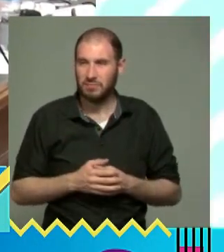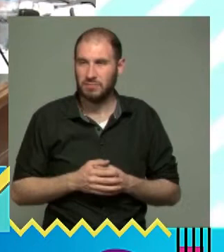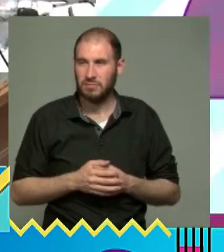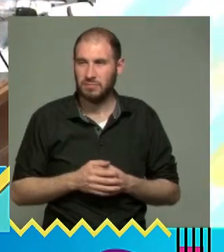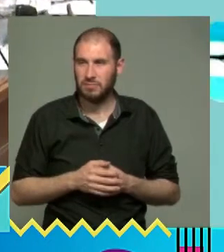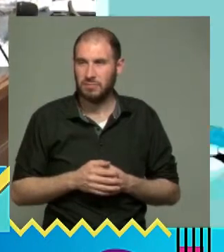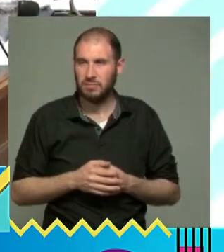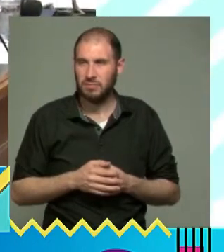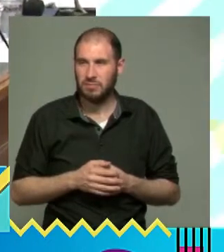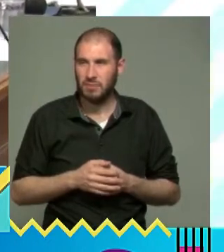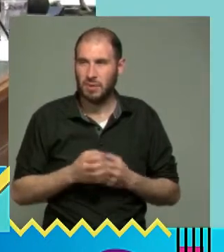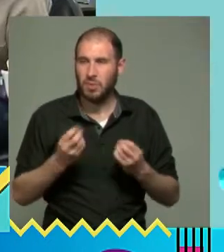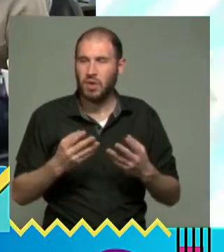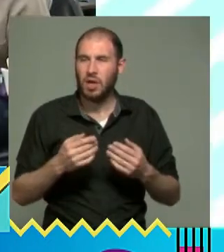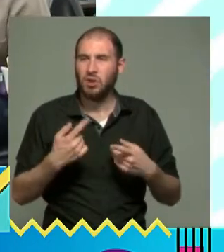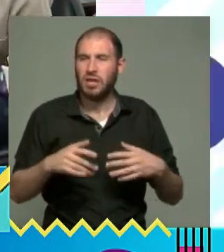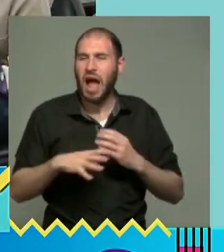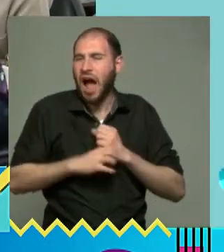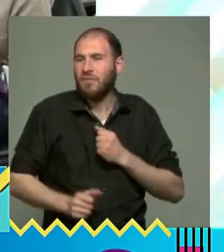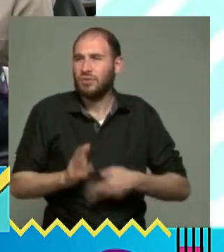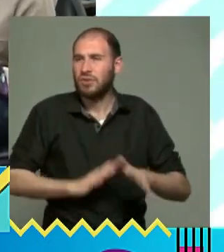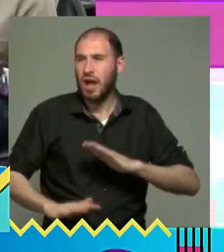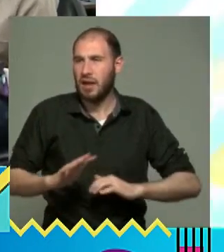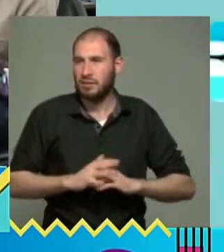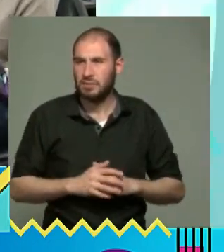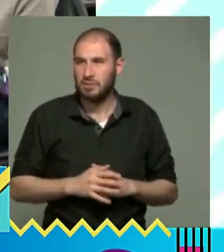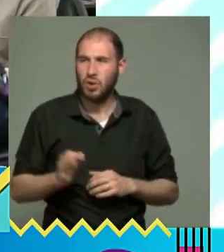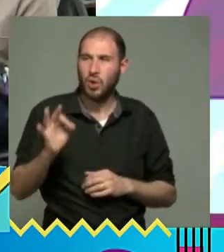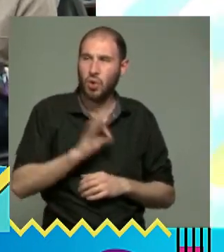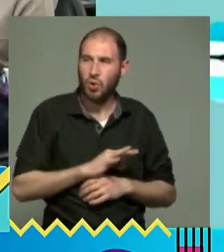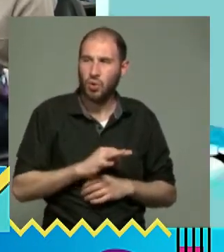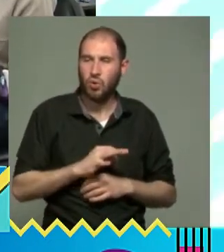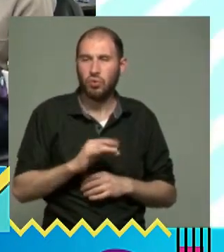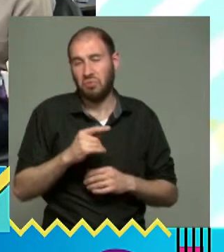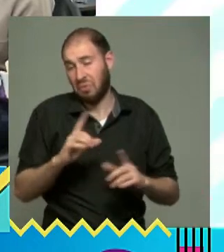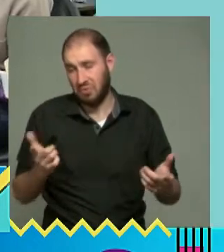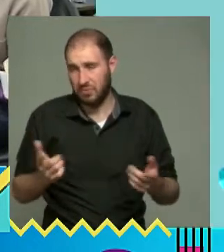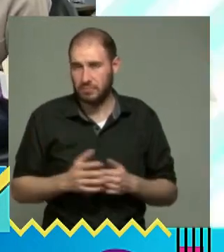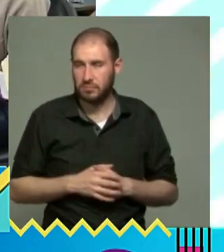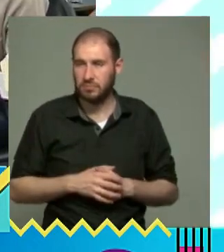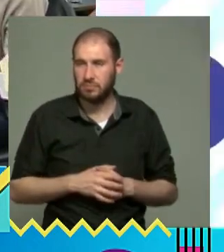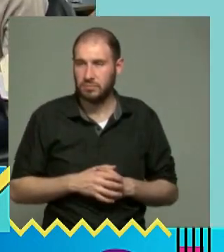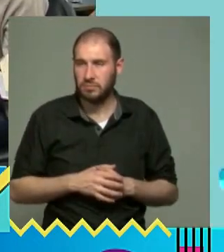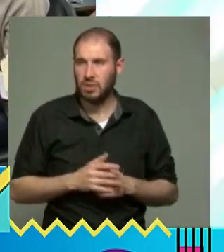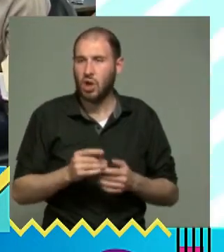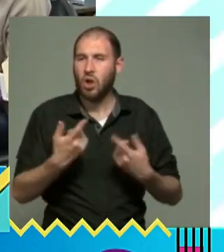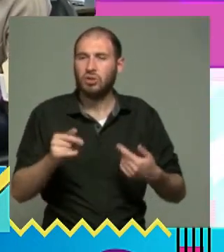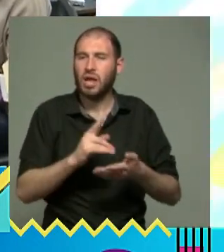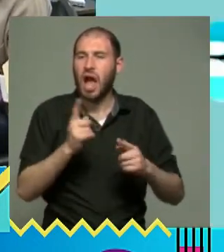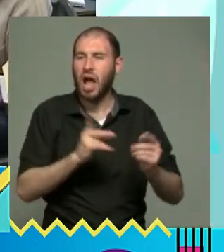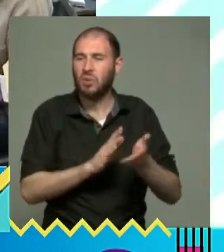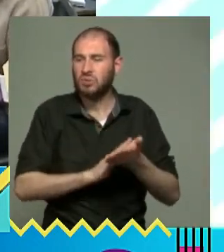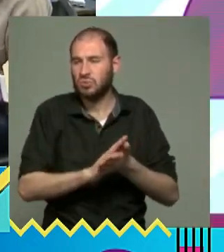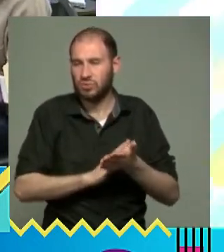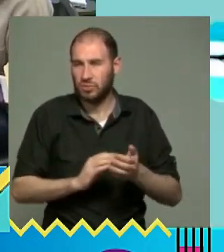por la realización de un aborto o no se solucionan algunas